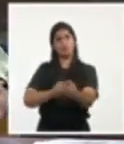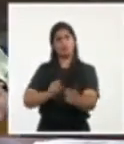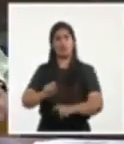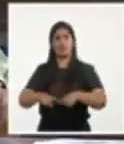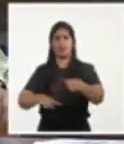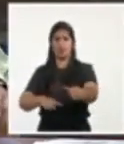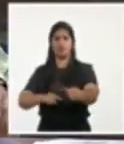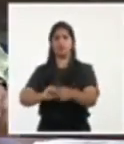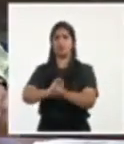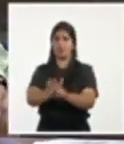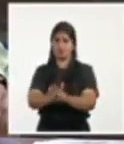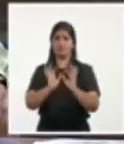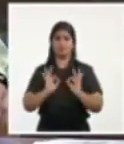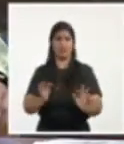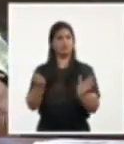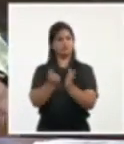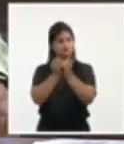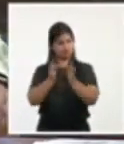de salud.